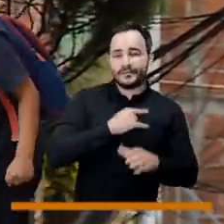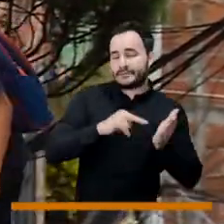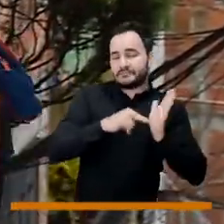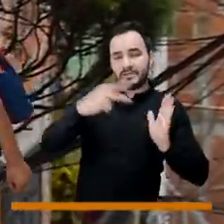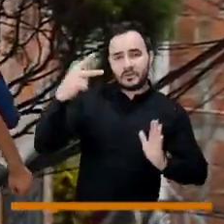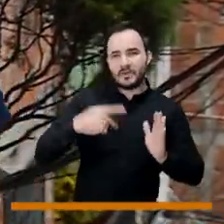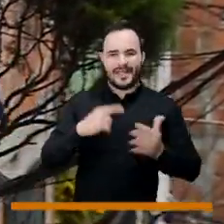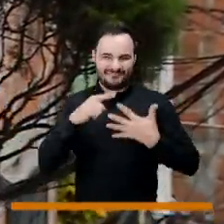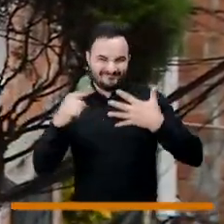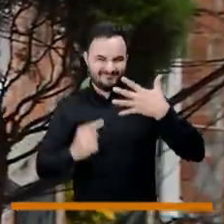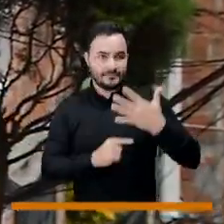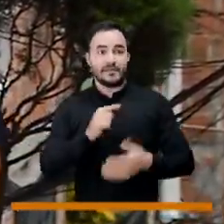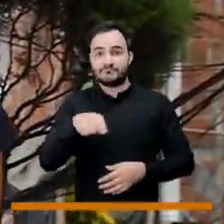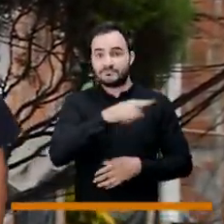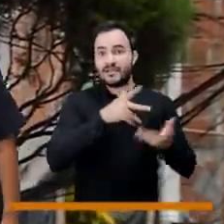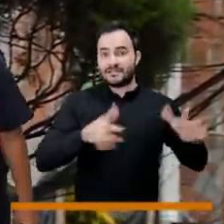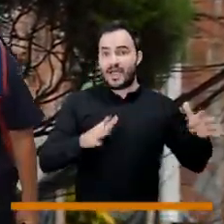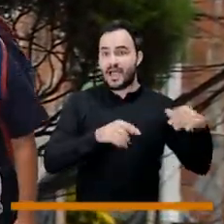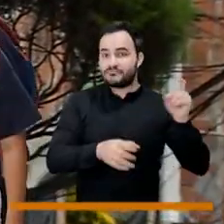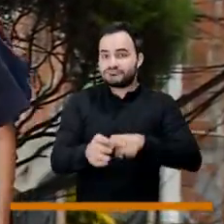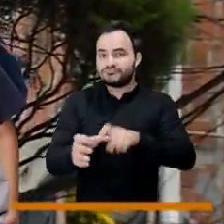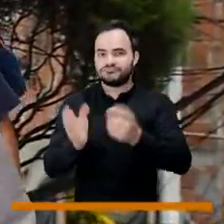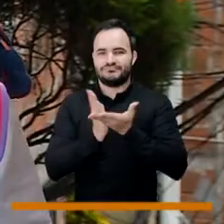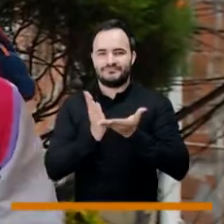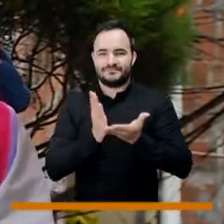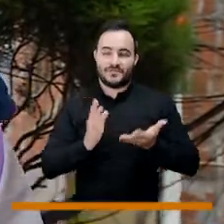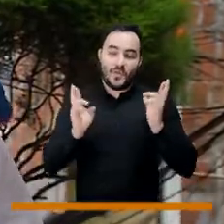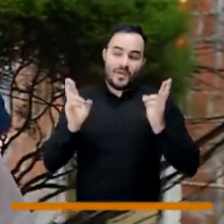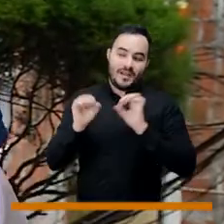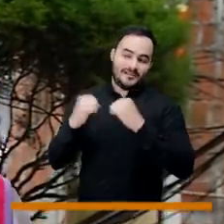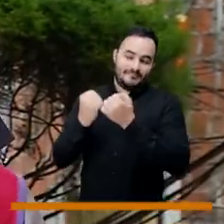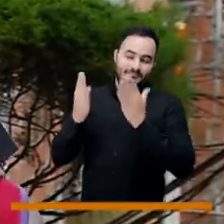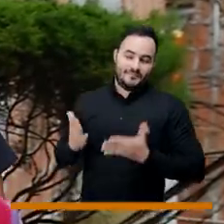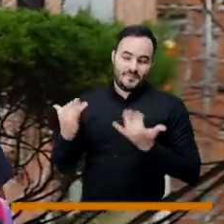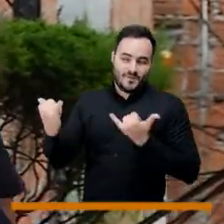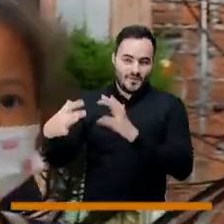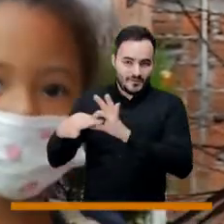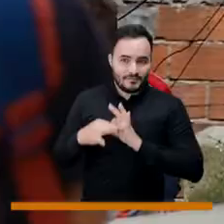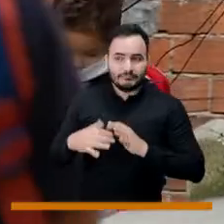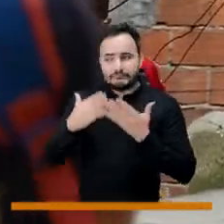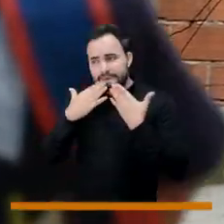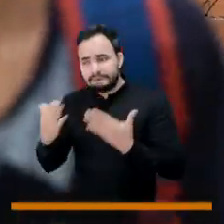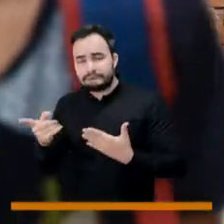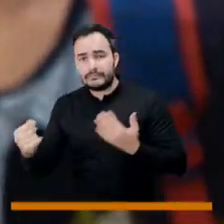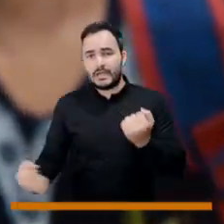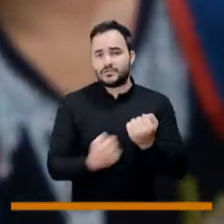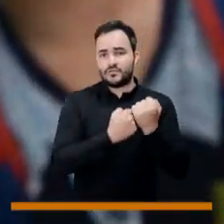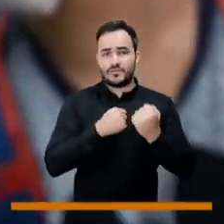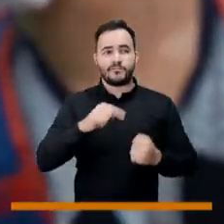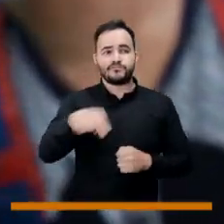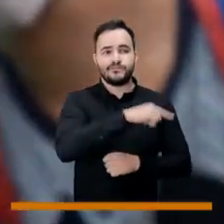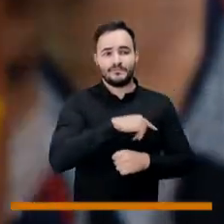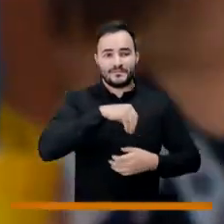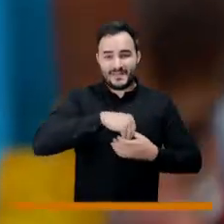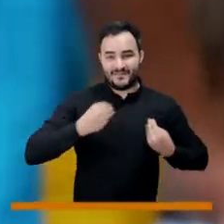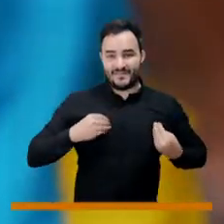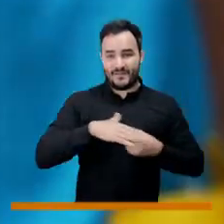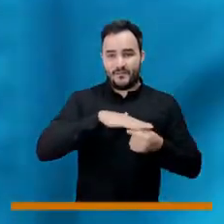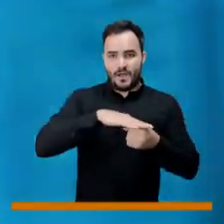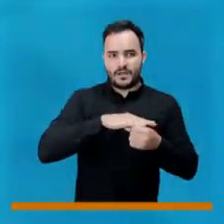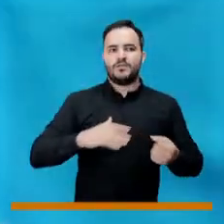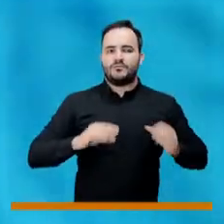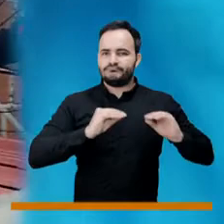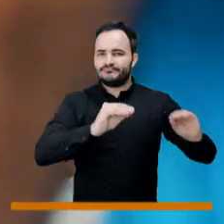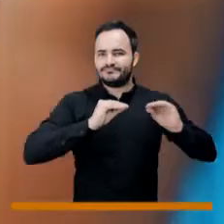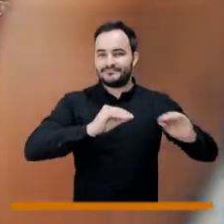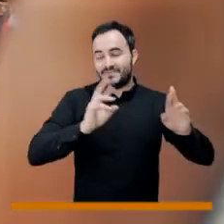tecnologías para que pero llamado también concejala ayúdanos con eso que también aquí ojalá empleo ese personal que tenemos aquí en el